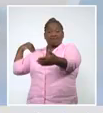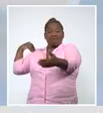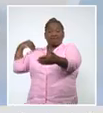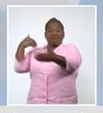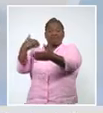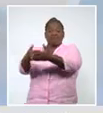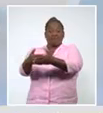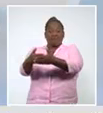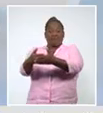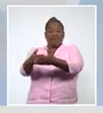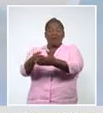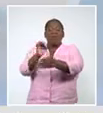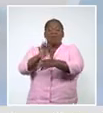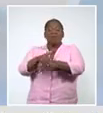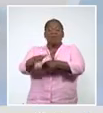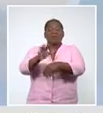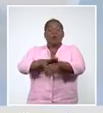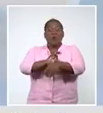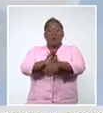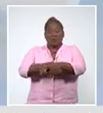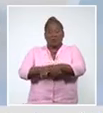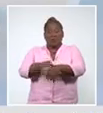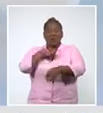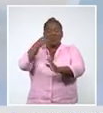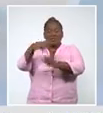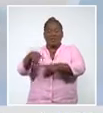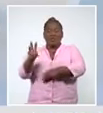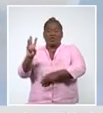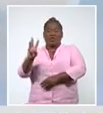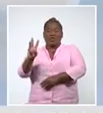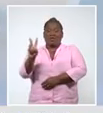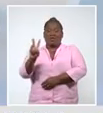esta enfermedad. Letalidad de